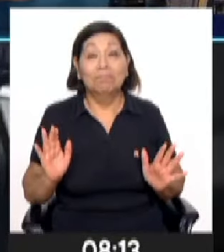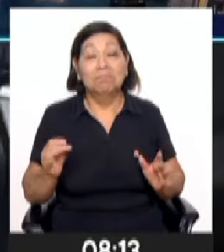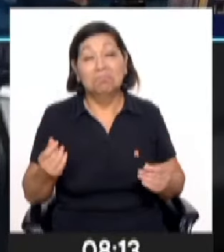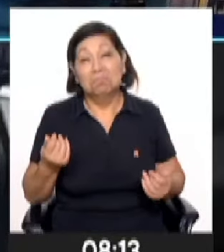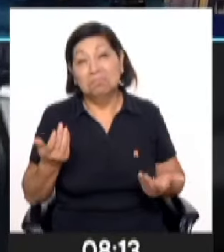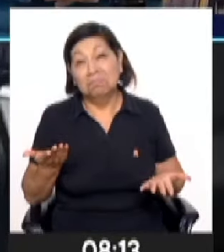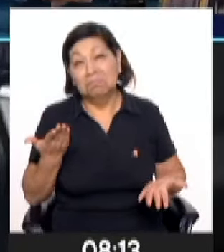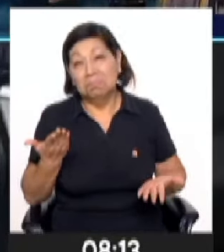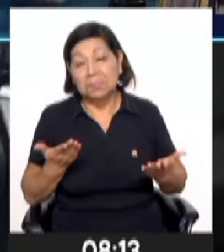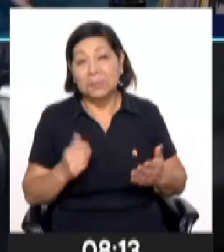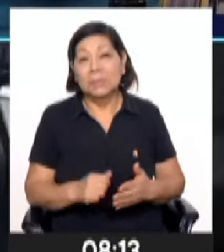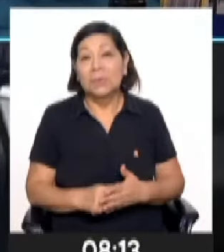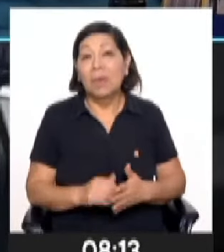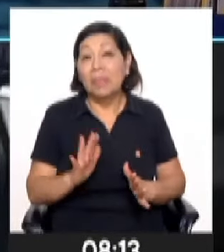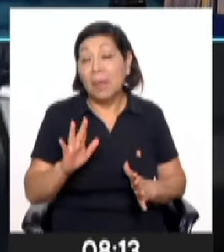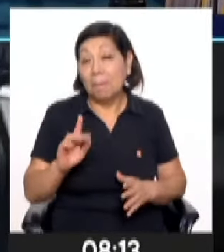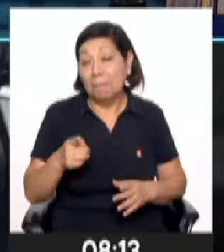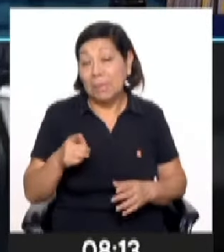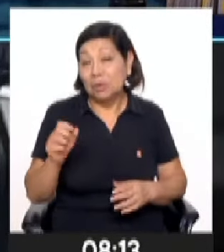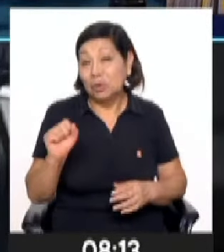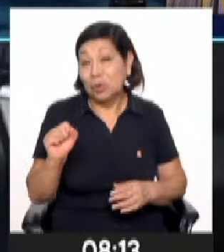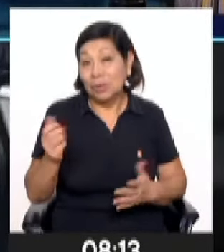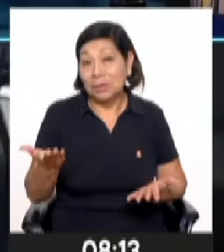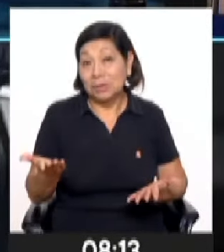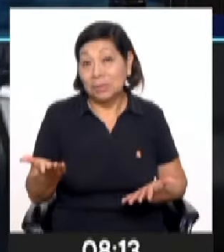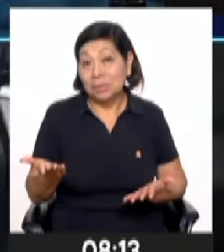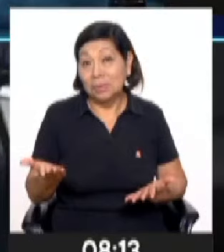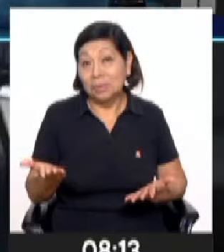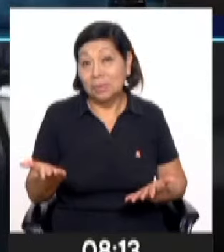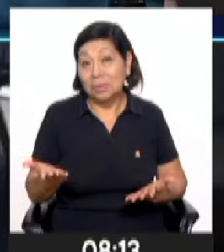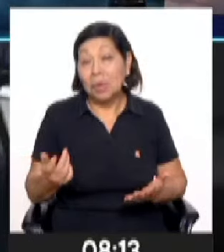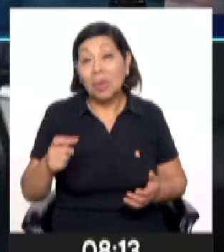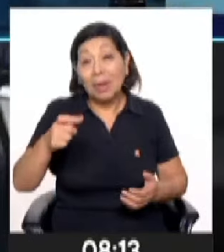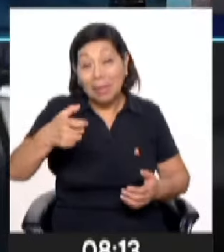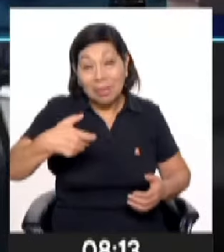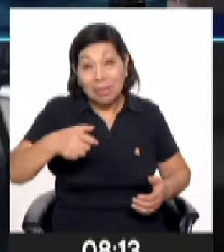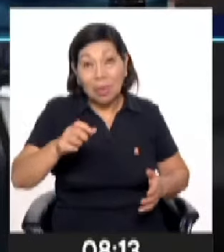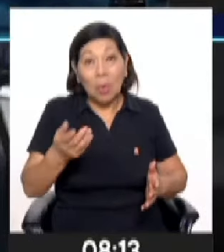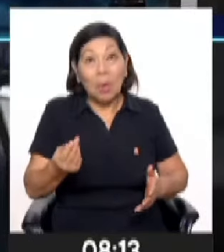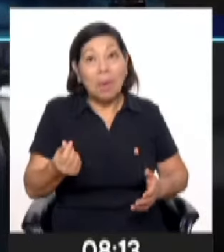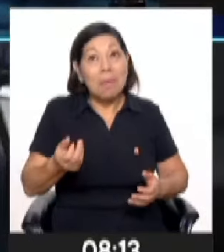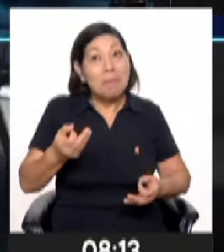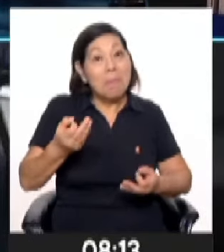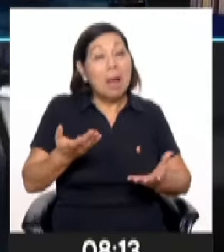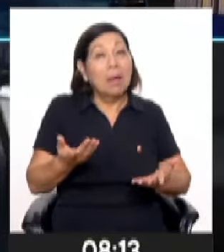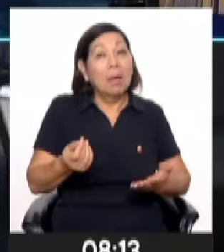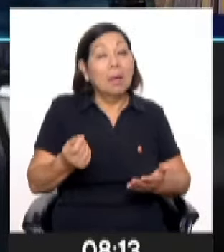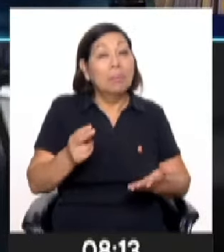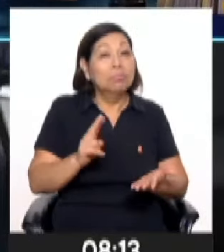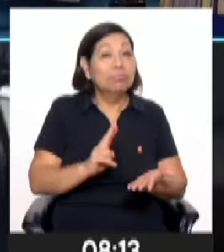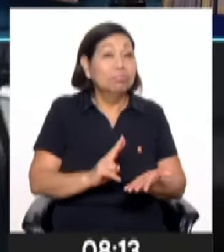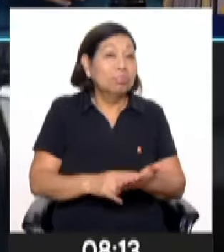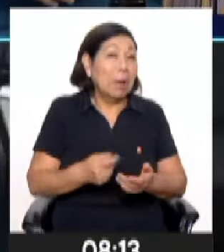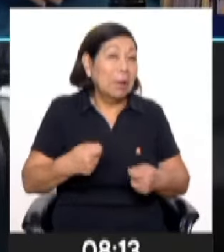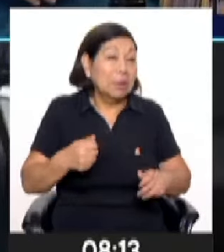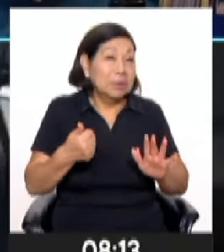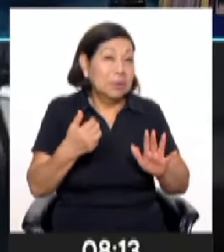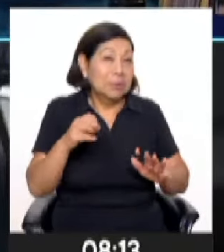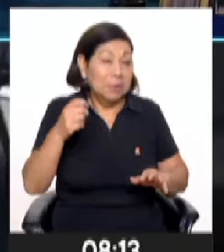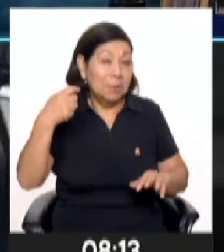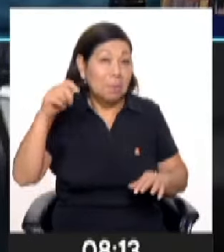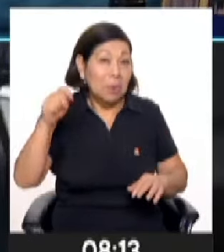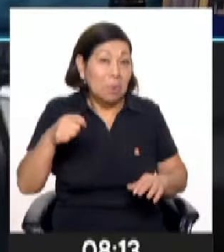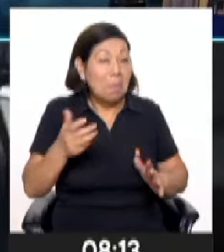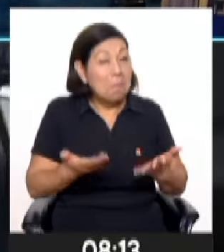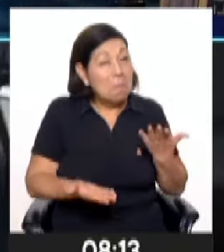cueste, vamos a poner un ejemplo, 10.000 soles, si yo lo consumo con la tarjeta de crédito suele ser muy caro porque tiene tasas de